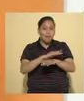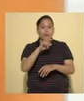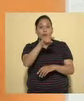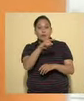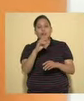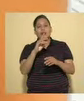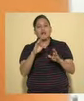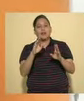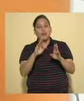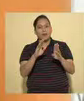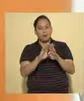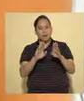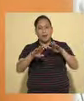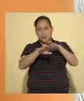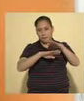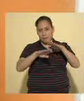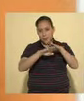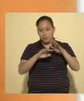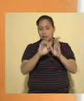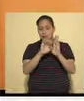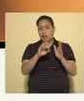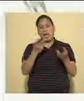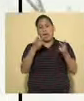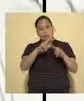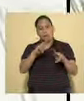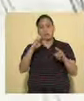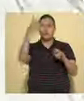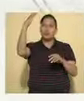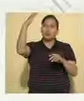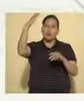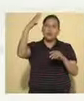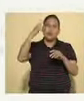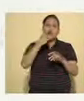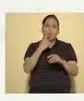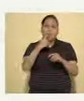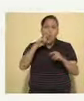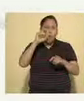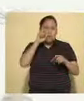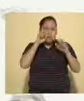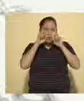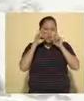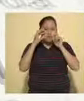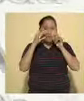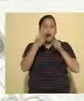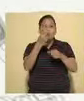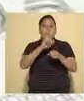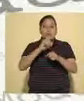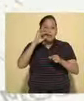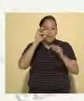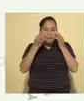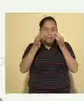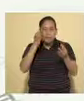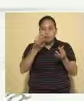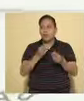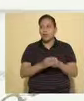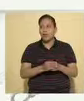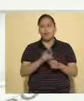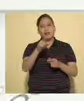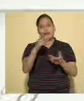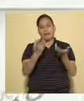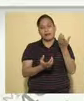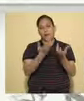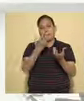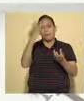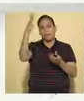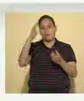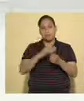una base cálida. Si pasa todo lo contrario, te expones al sol, te pones rojo, rojo, te pelas a los dos días, etcétera, quiere decir que te quemas y